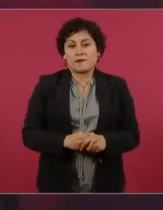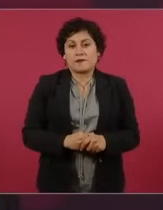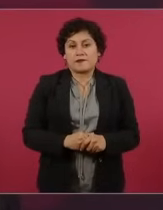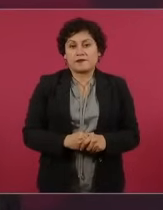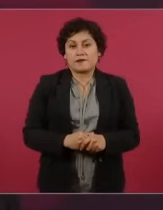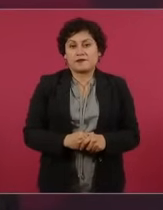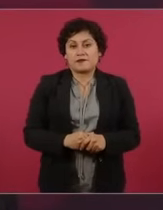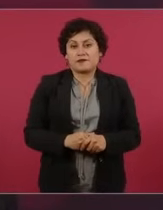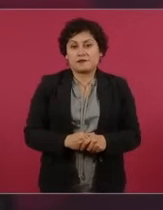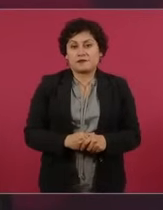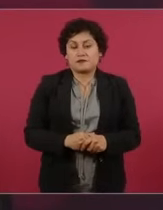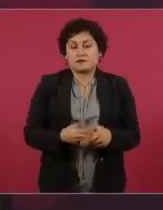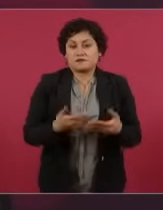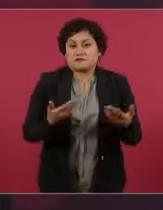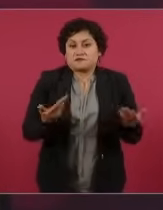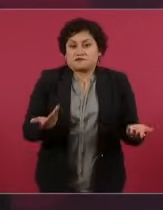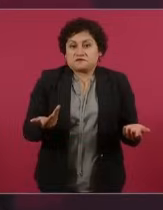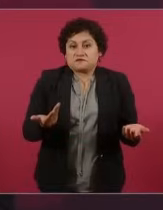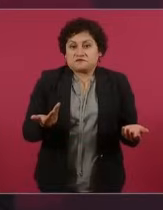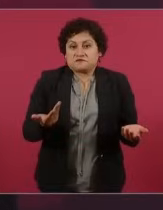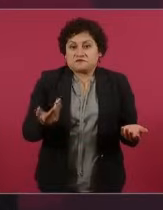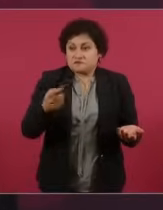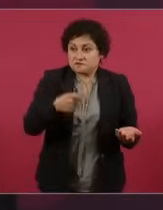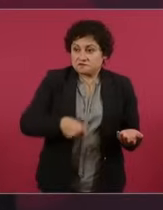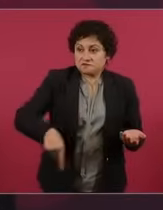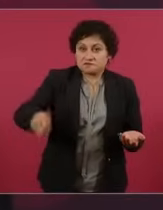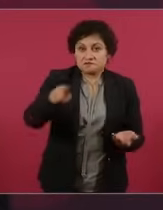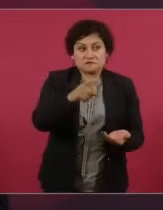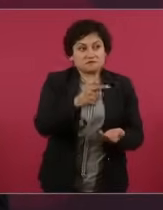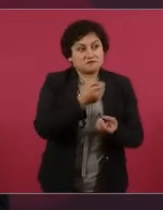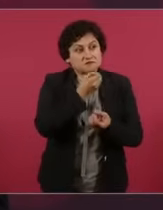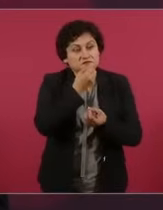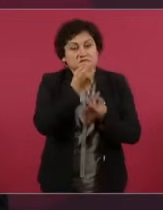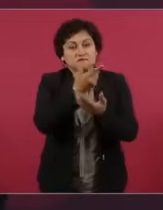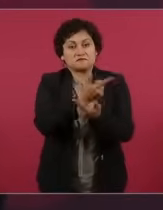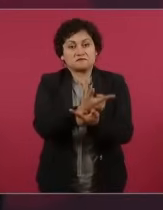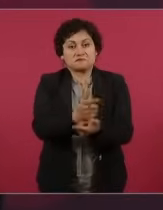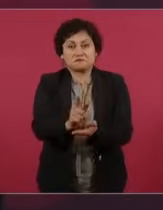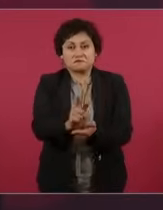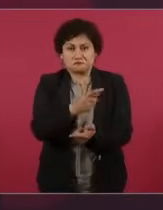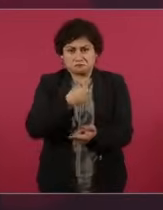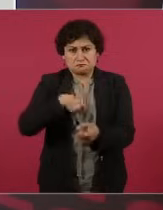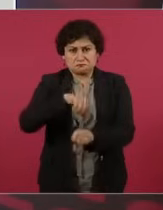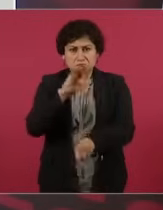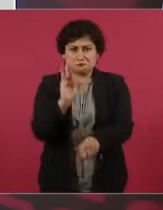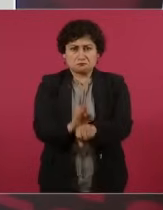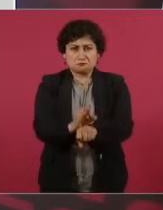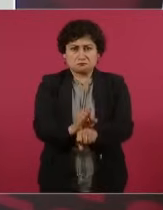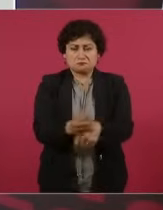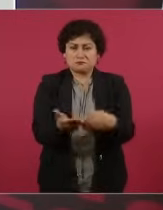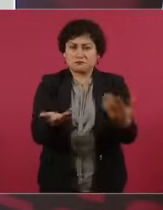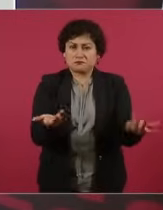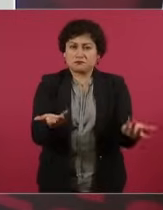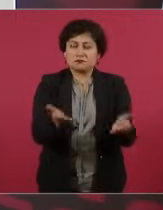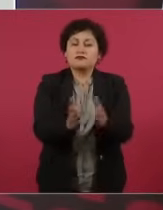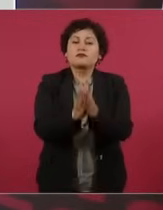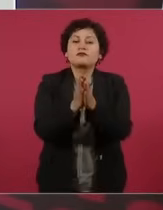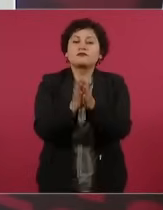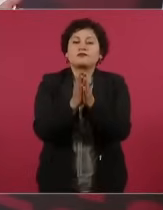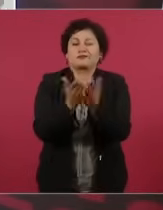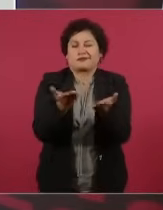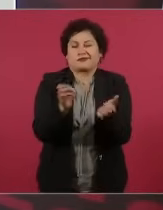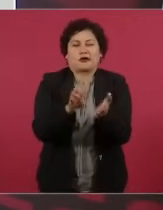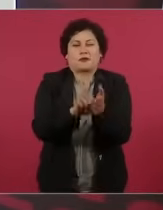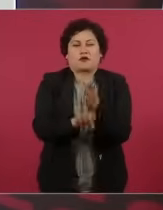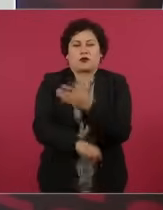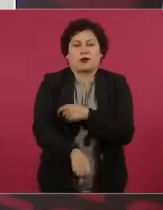Se garantiza las libertades. ¿Cuándo habían insultado como